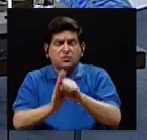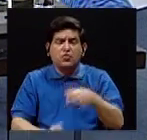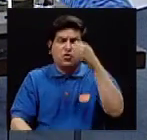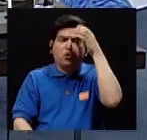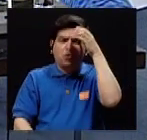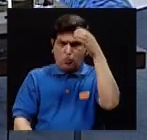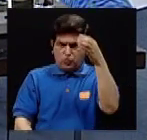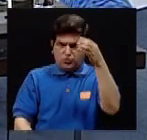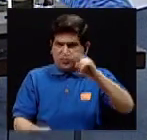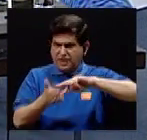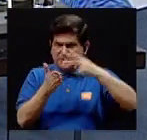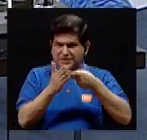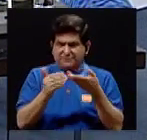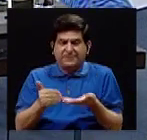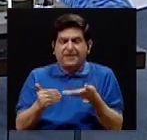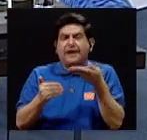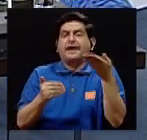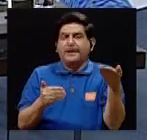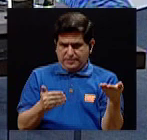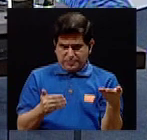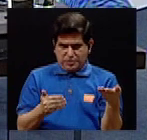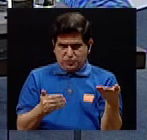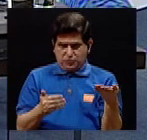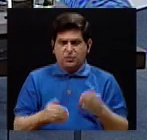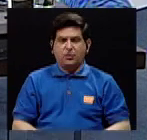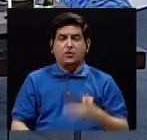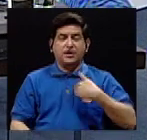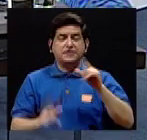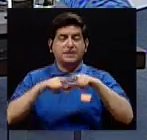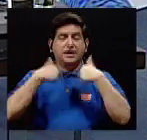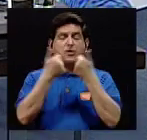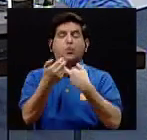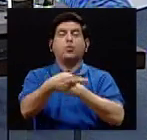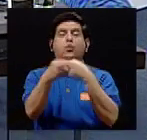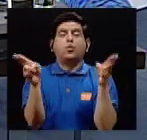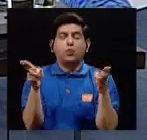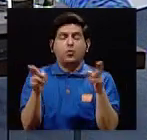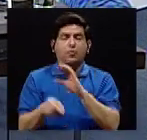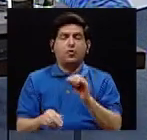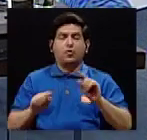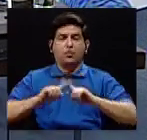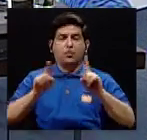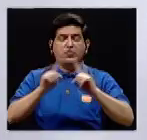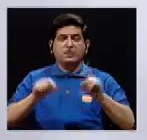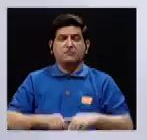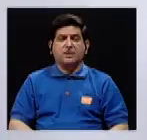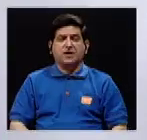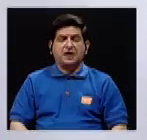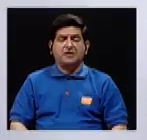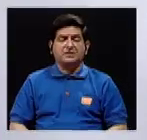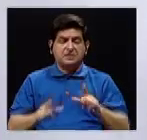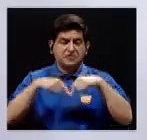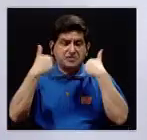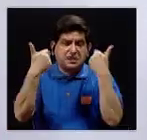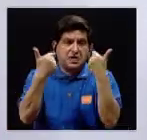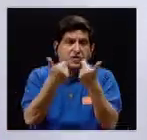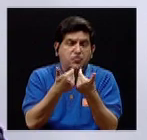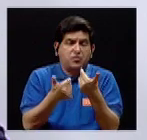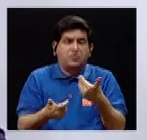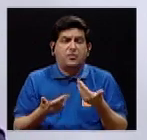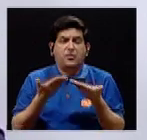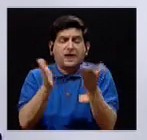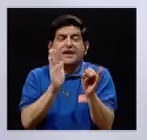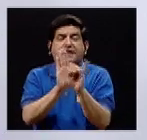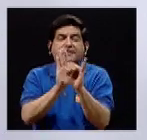un signo cultural es un elemento eh de un grupo regional o de un grupo gremial que es eh que